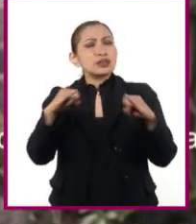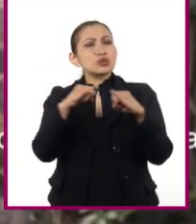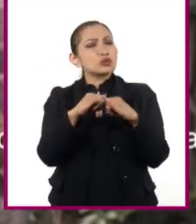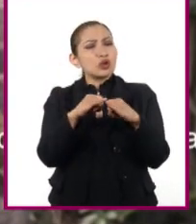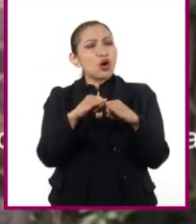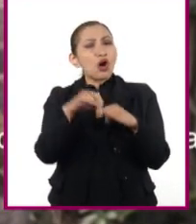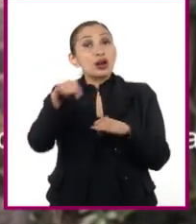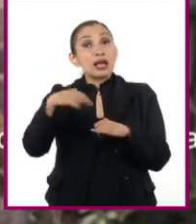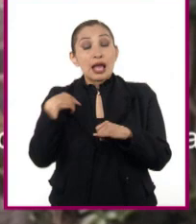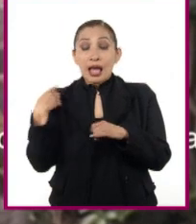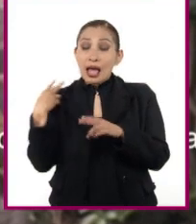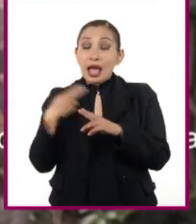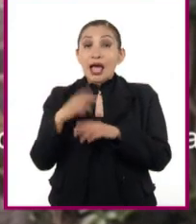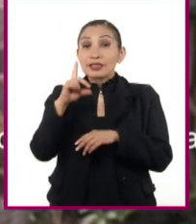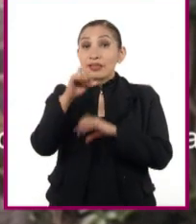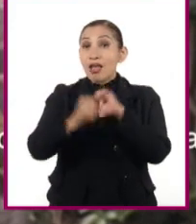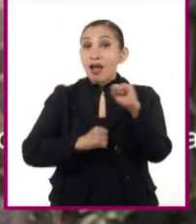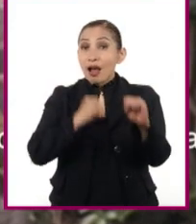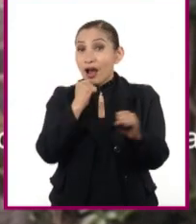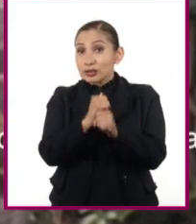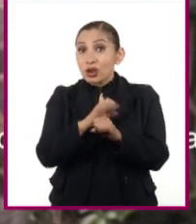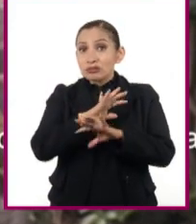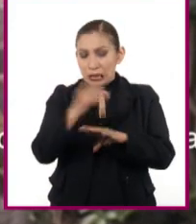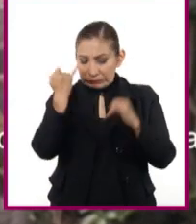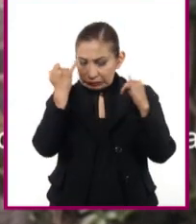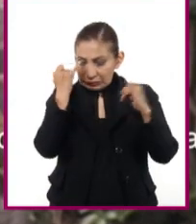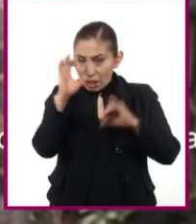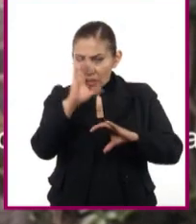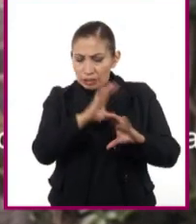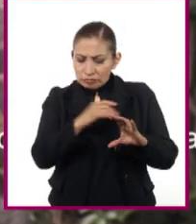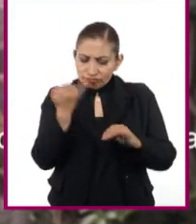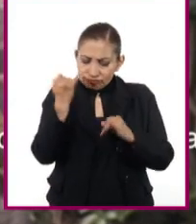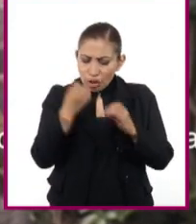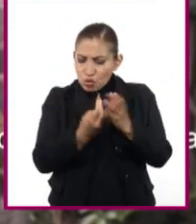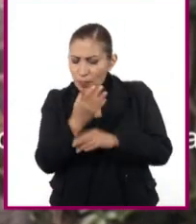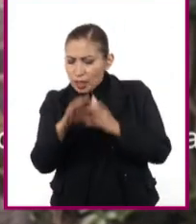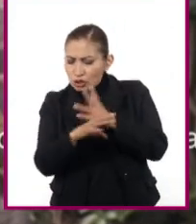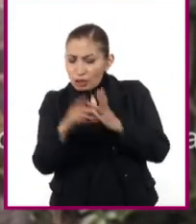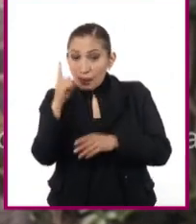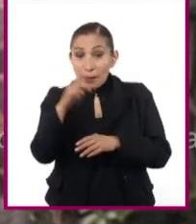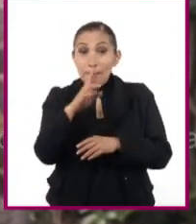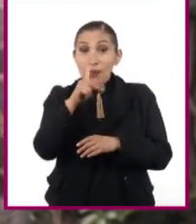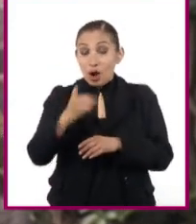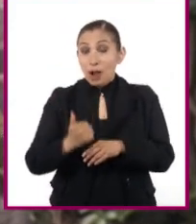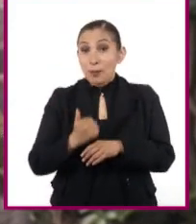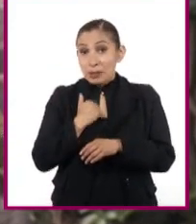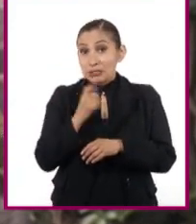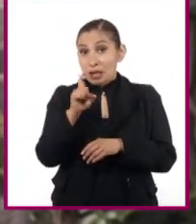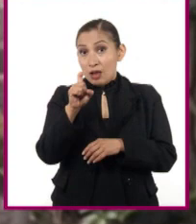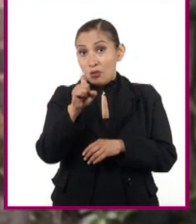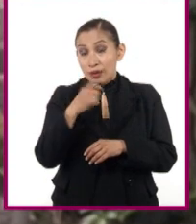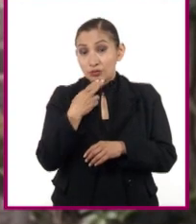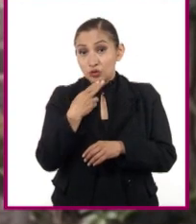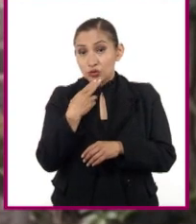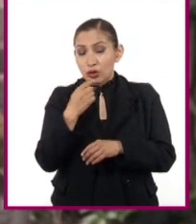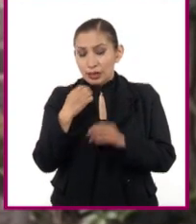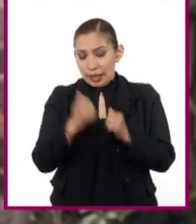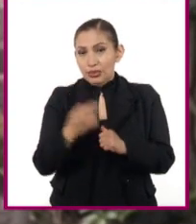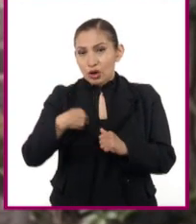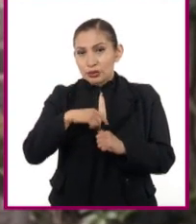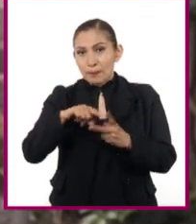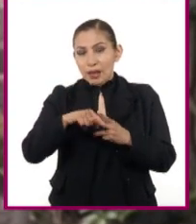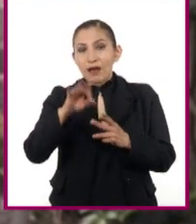institución que este año cumple 3 décadas de estar desarrollando conocimientos e innovaciones, todo ello para un mejor aprovechamiento del agua. Quédate con